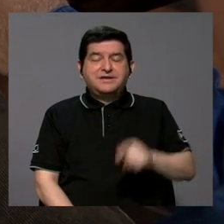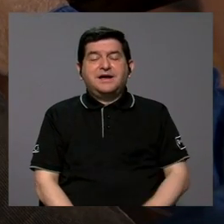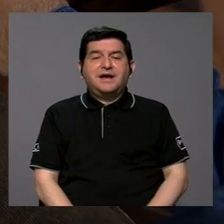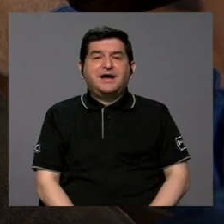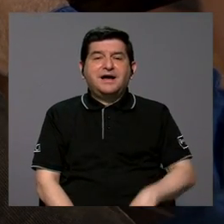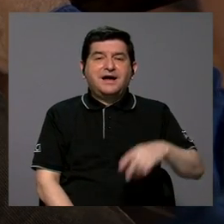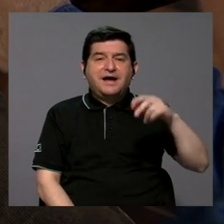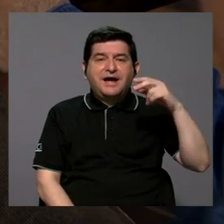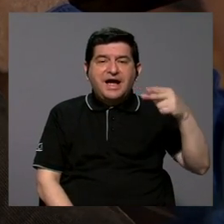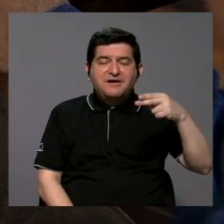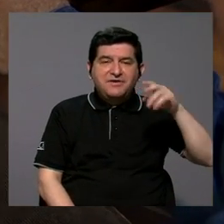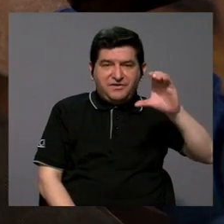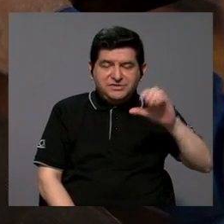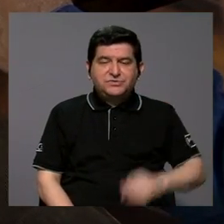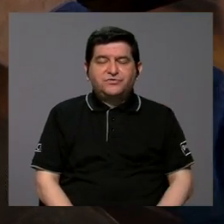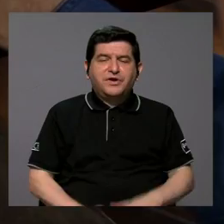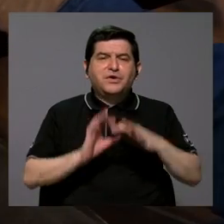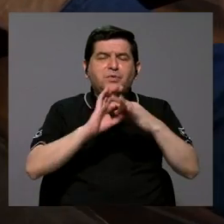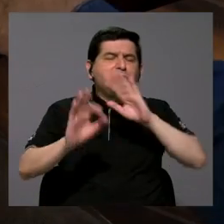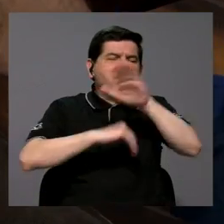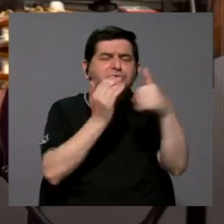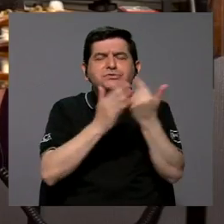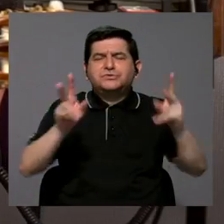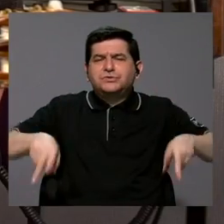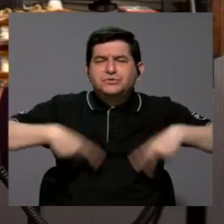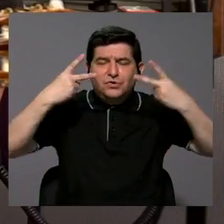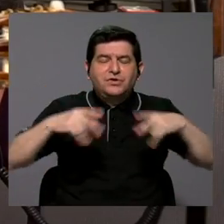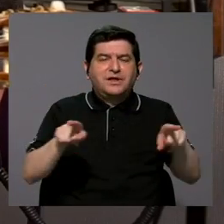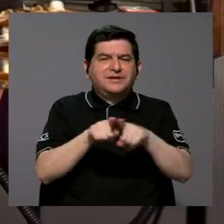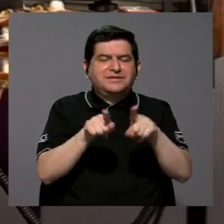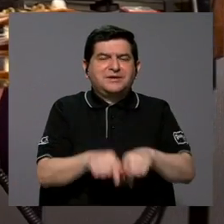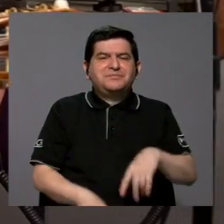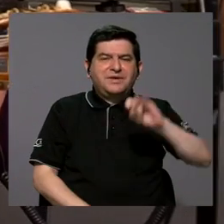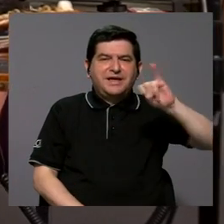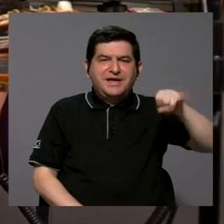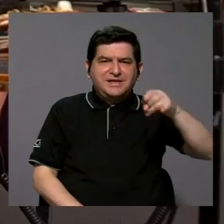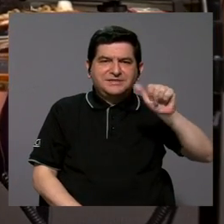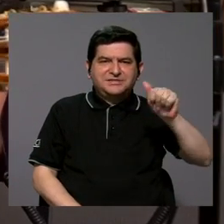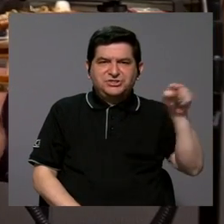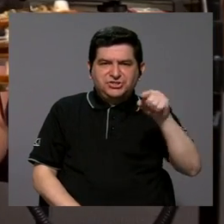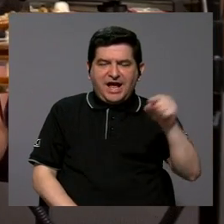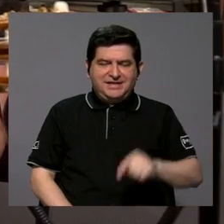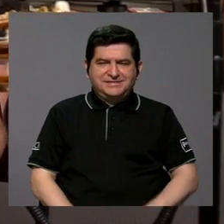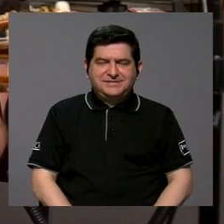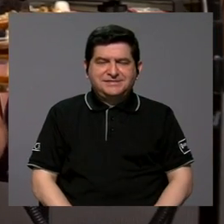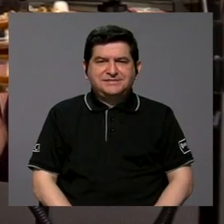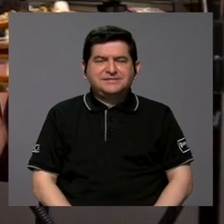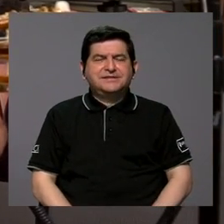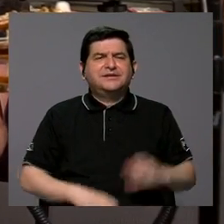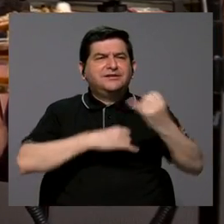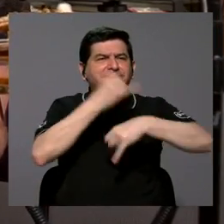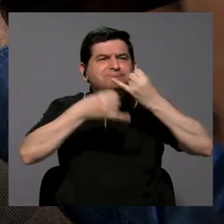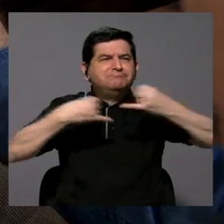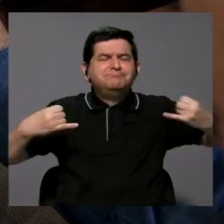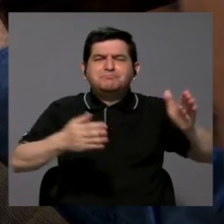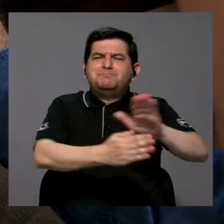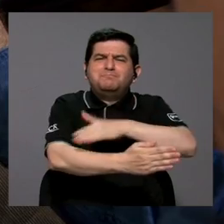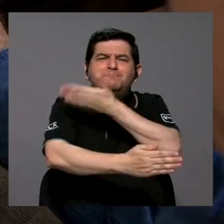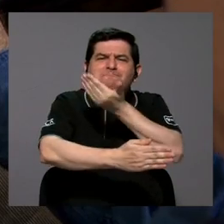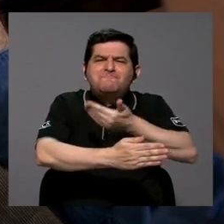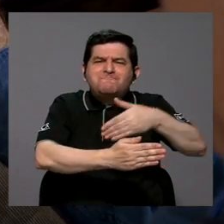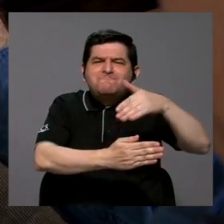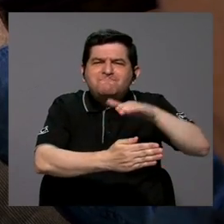hemos estado juntos toda la vida. Y también por el jazz, que es un idioma musical